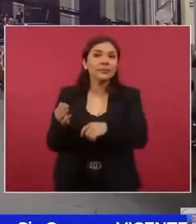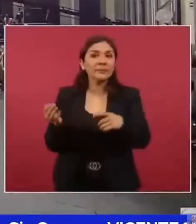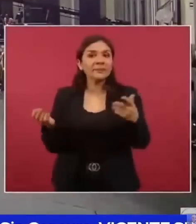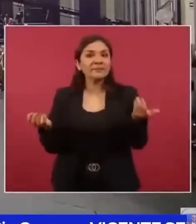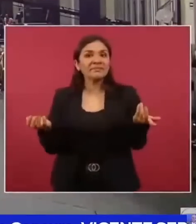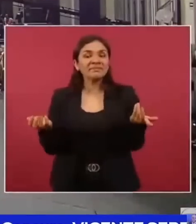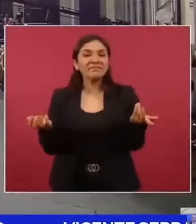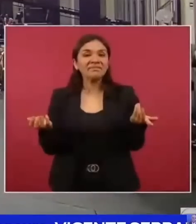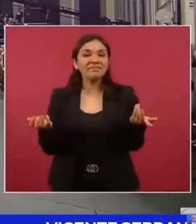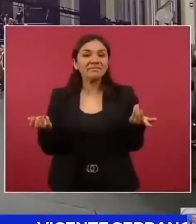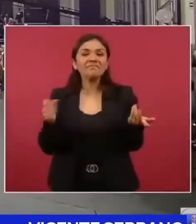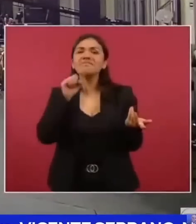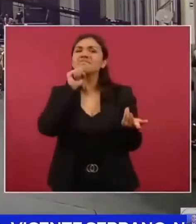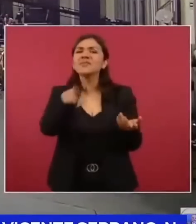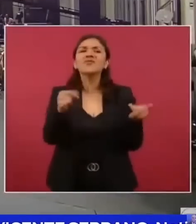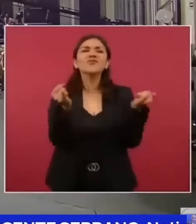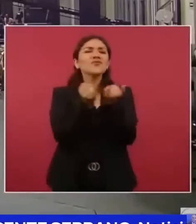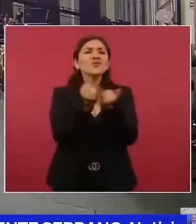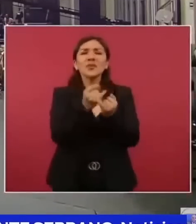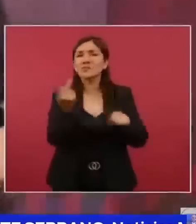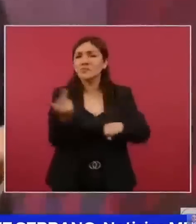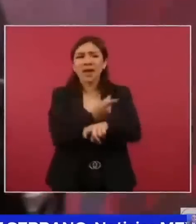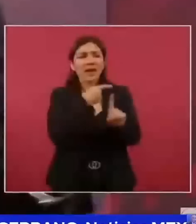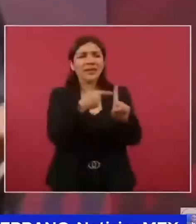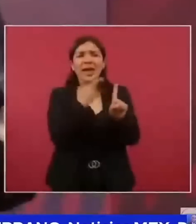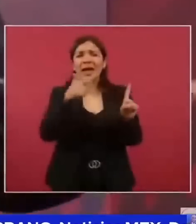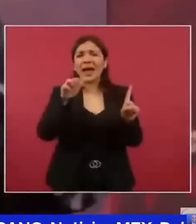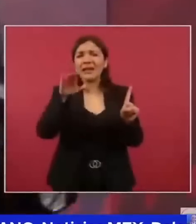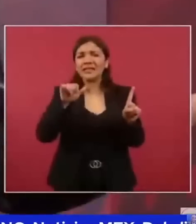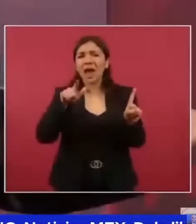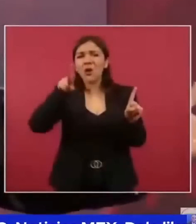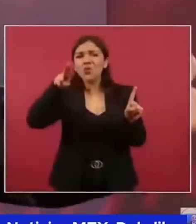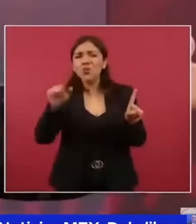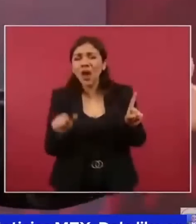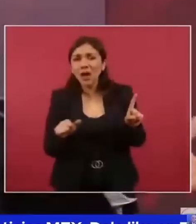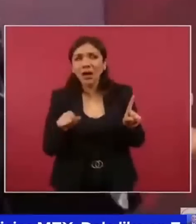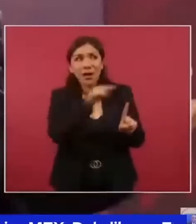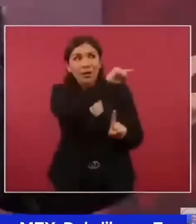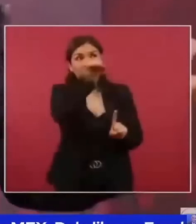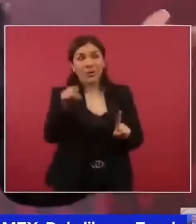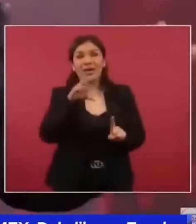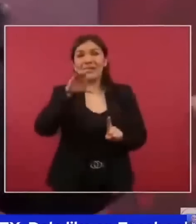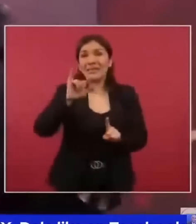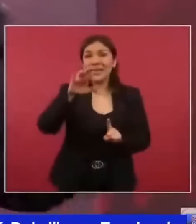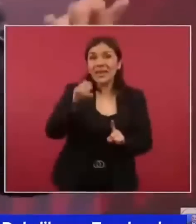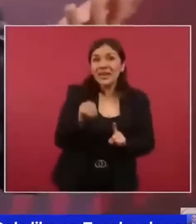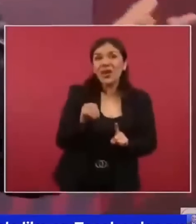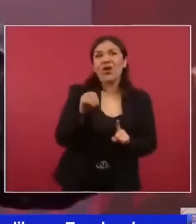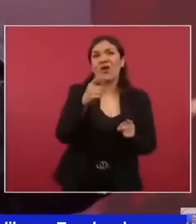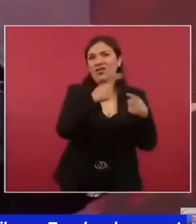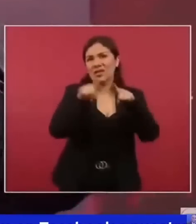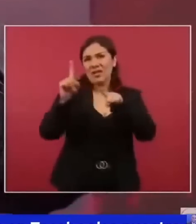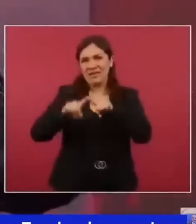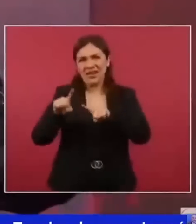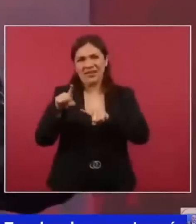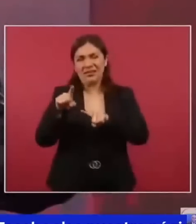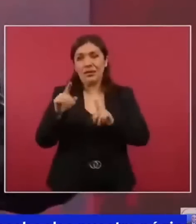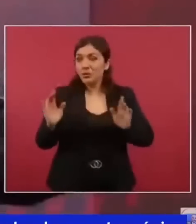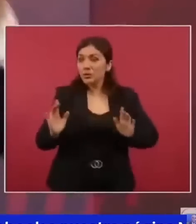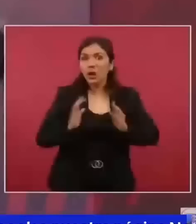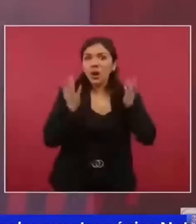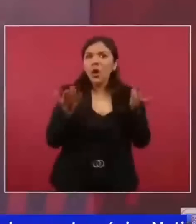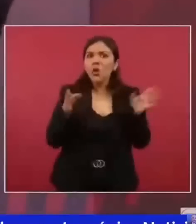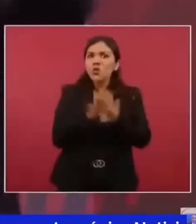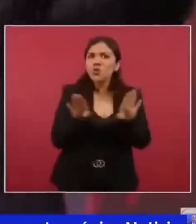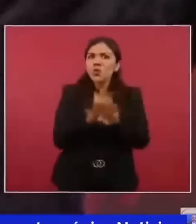Y también un poco lo de García Luna, lo que sorprendía a Ciro y a todos los que iban al búnker, que